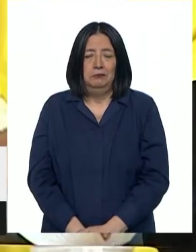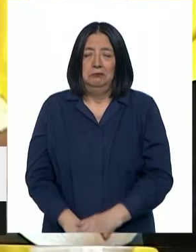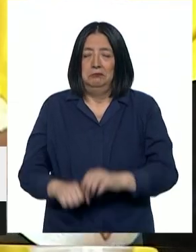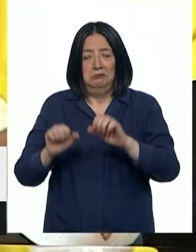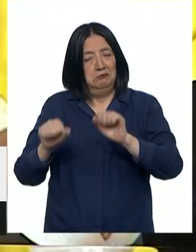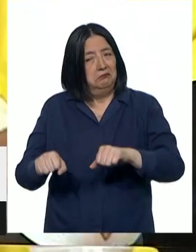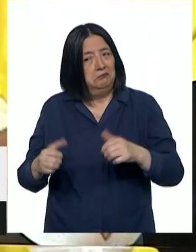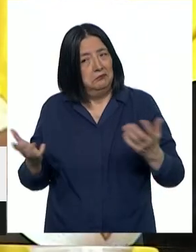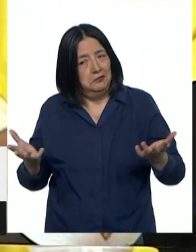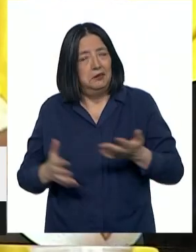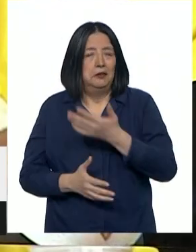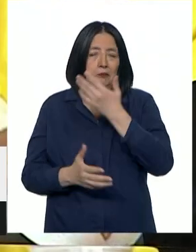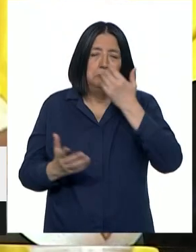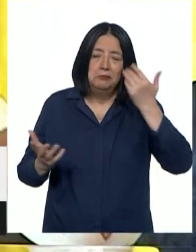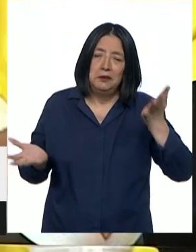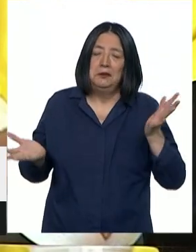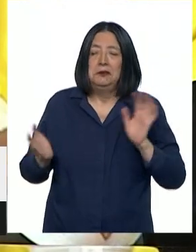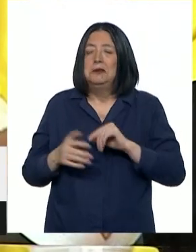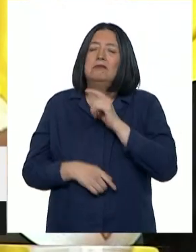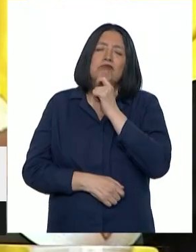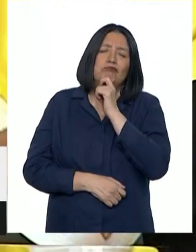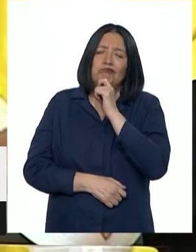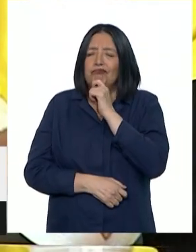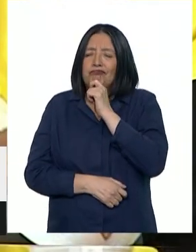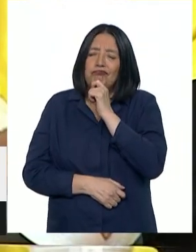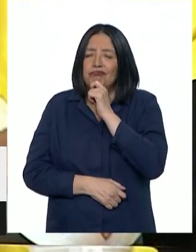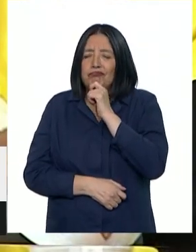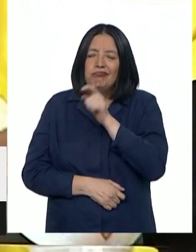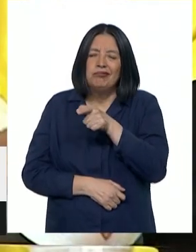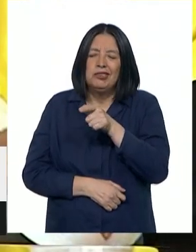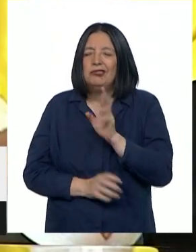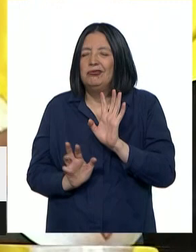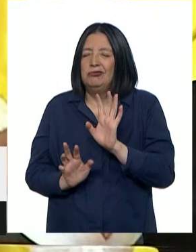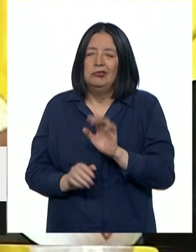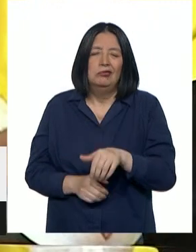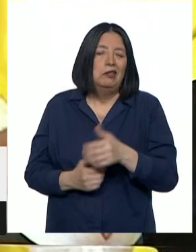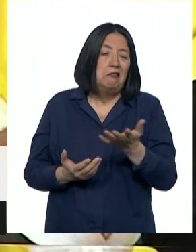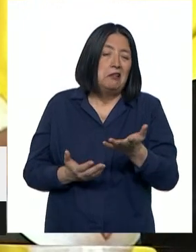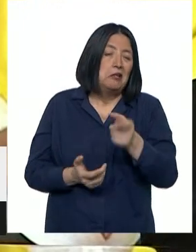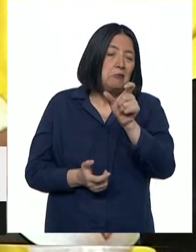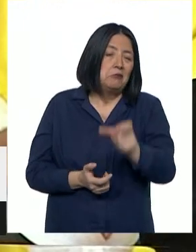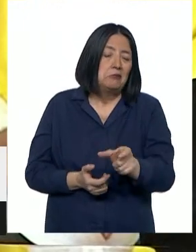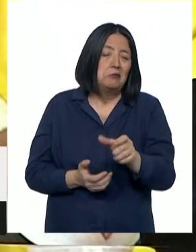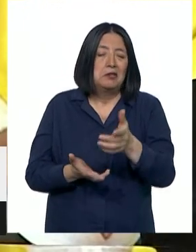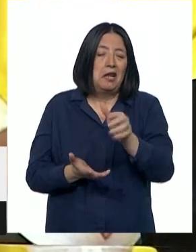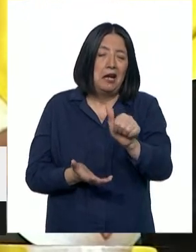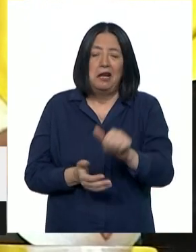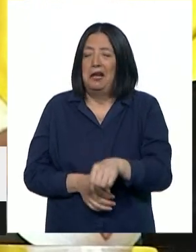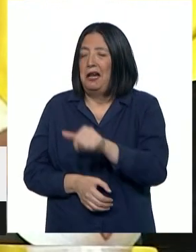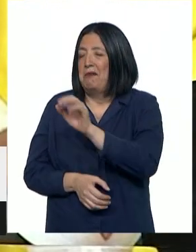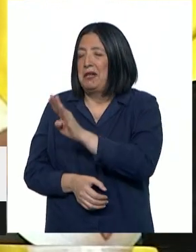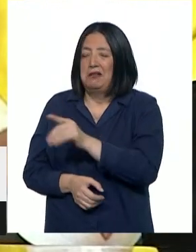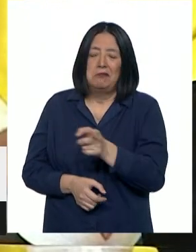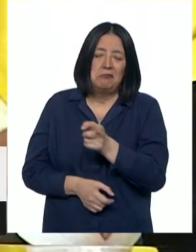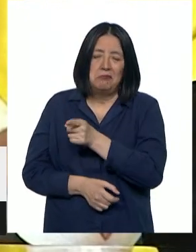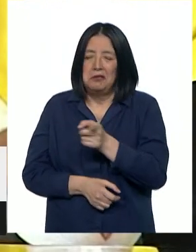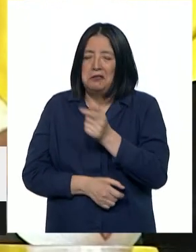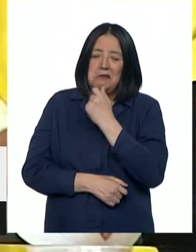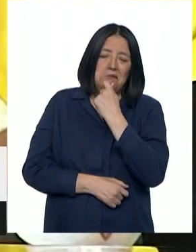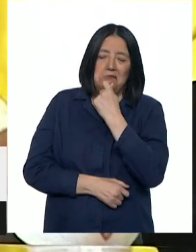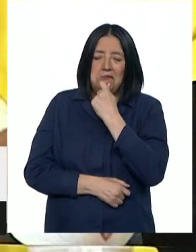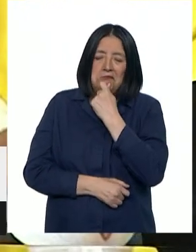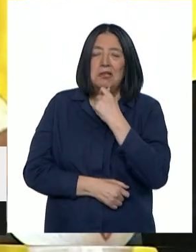la mejor alternativa que plantee el candidato A o el candidato B, la población se va a dar cuenta y va a